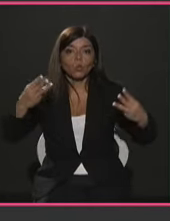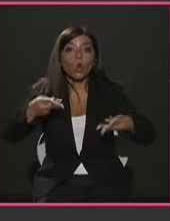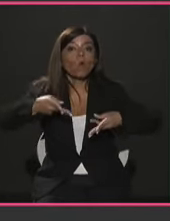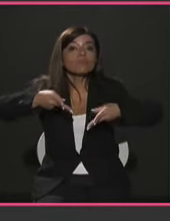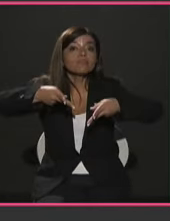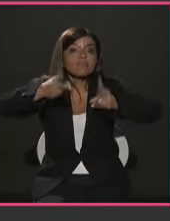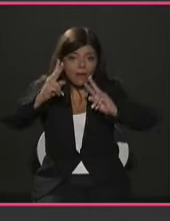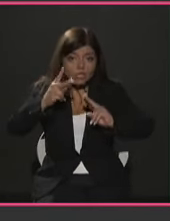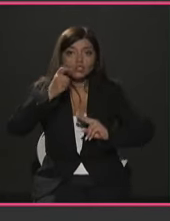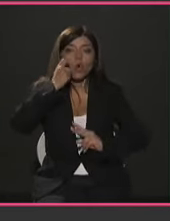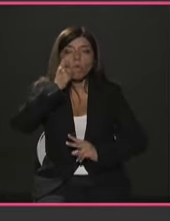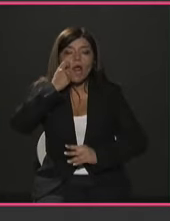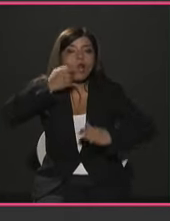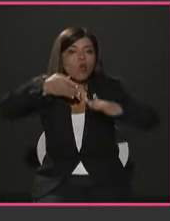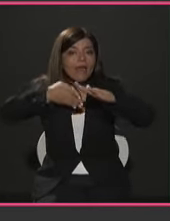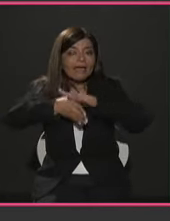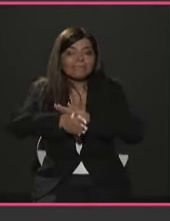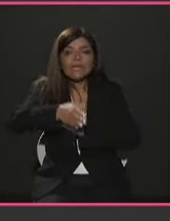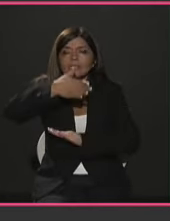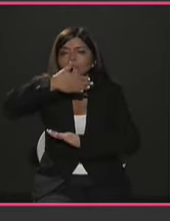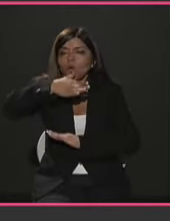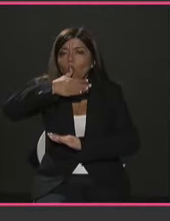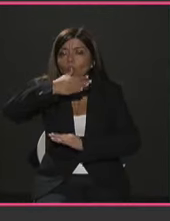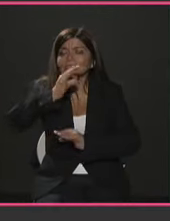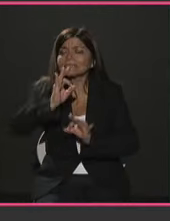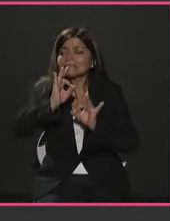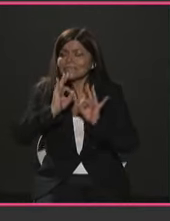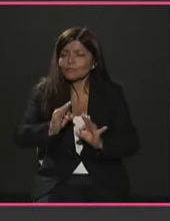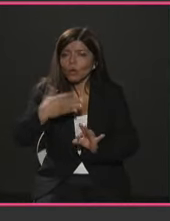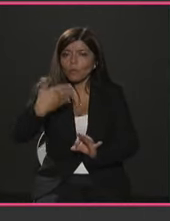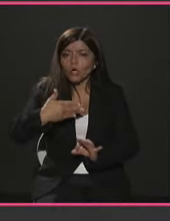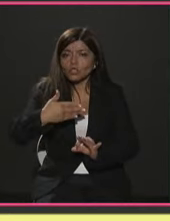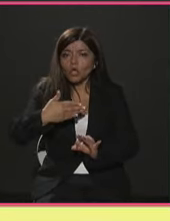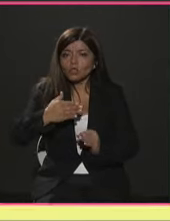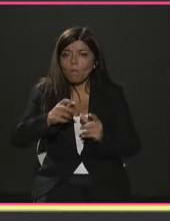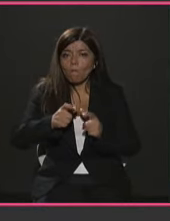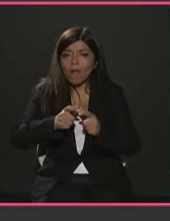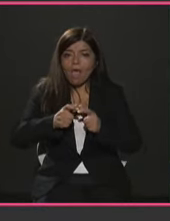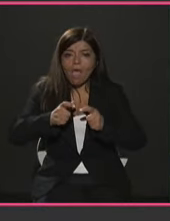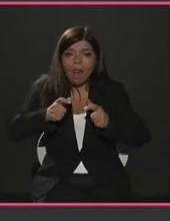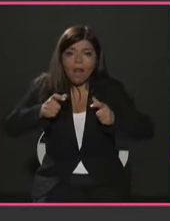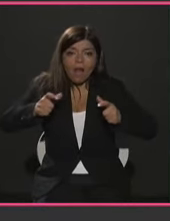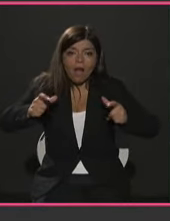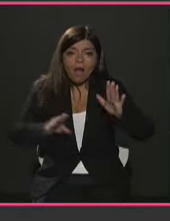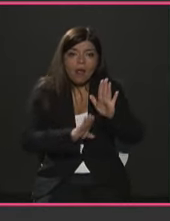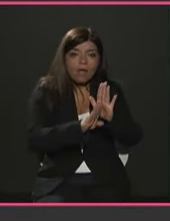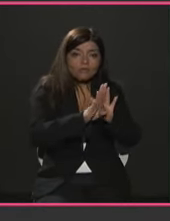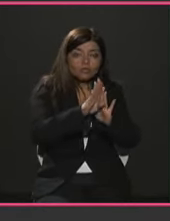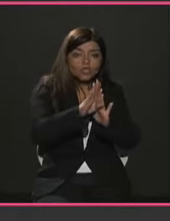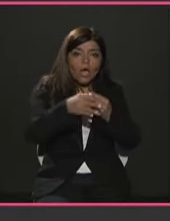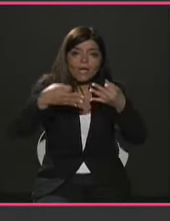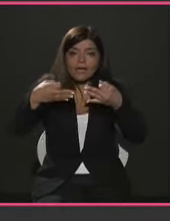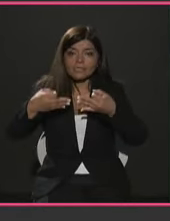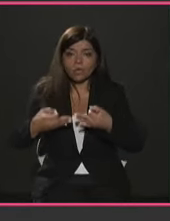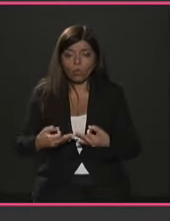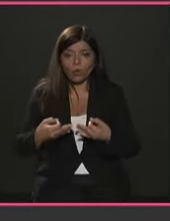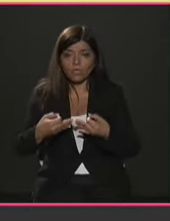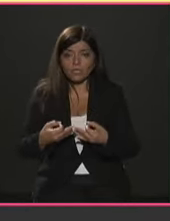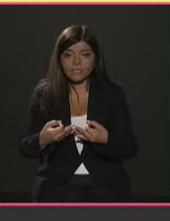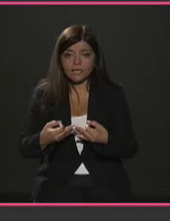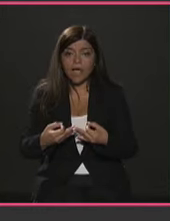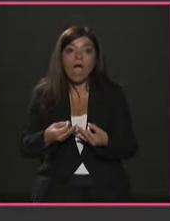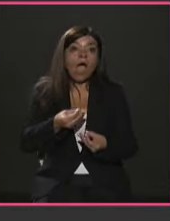un derecho humano el acceso al agua es fundamental para para la seguridad de